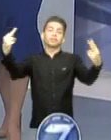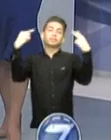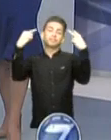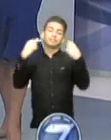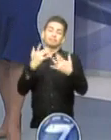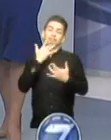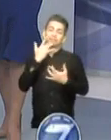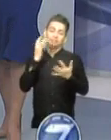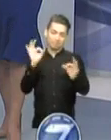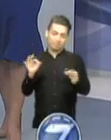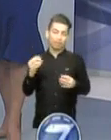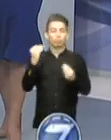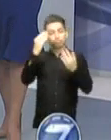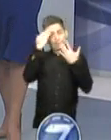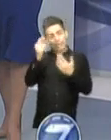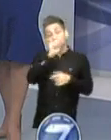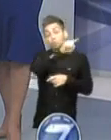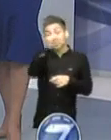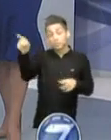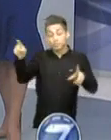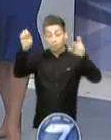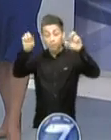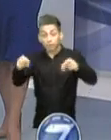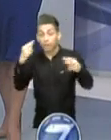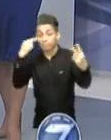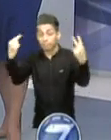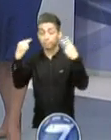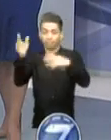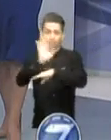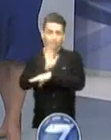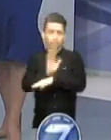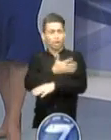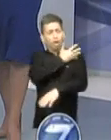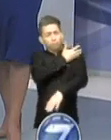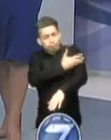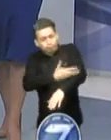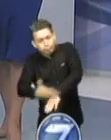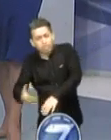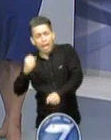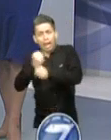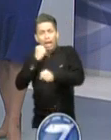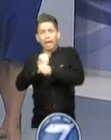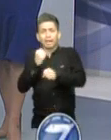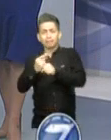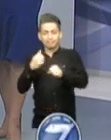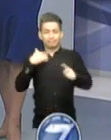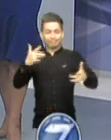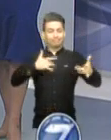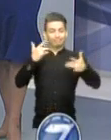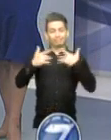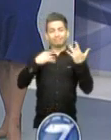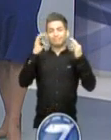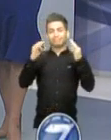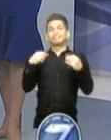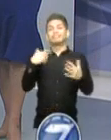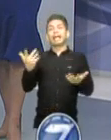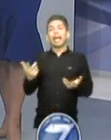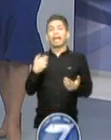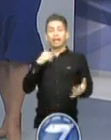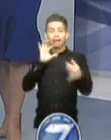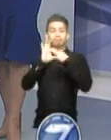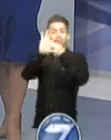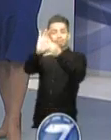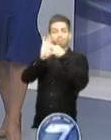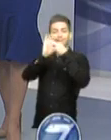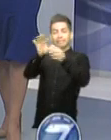total a usted es verdaderamente a lo largo de los años podemos saber y sentir lo que nosotros nos sentimos tan cercanos de ustedes